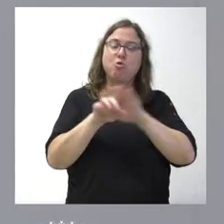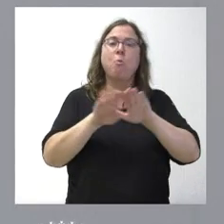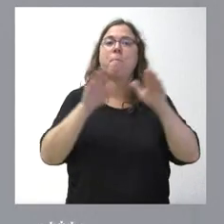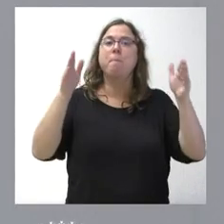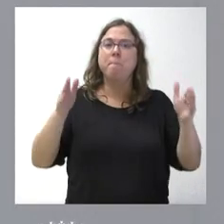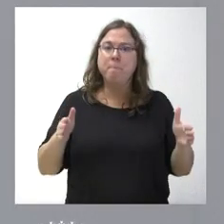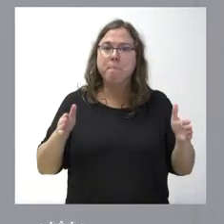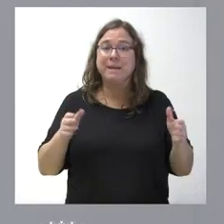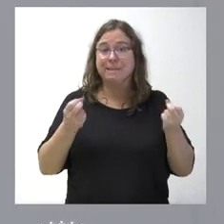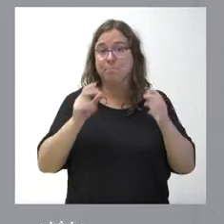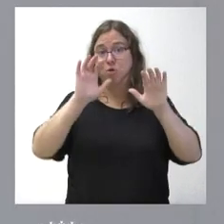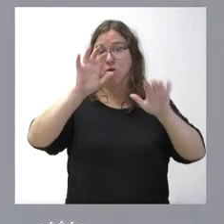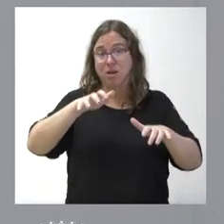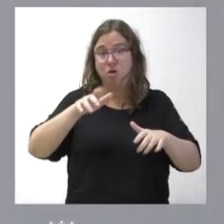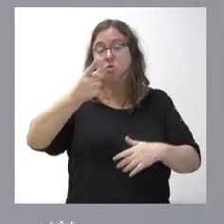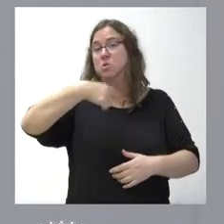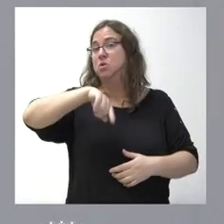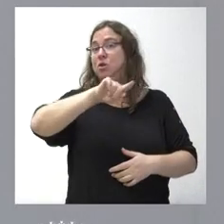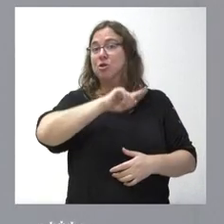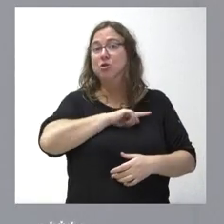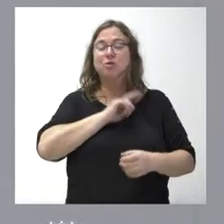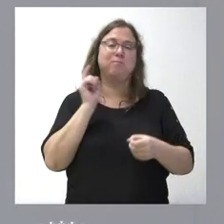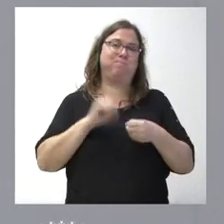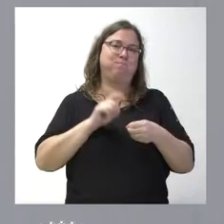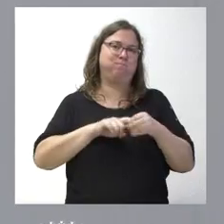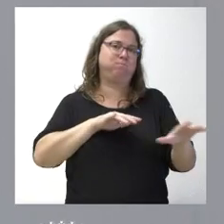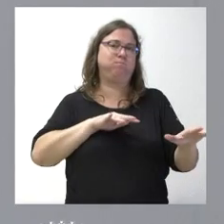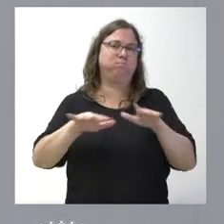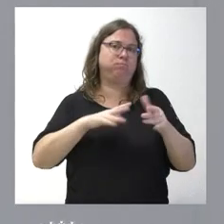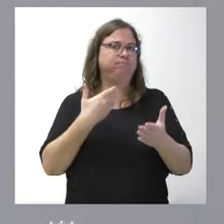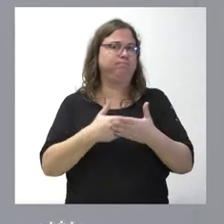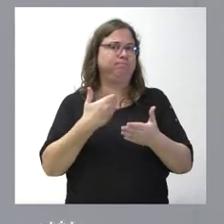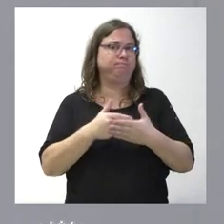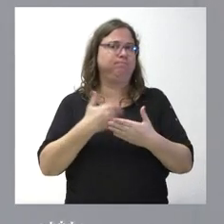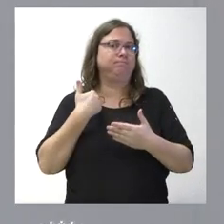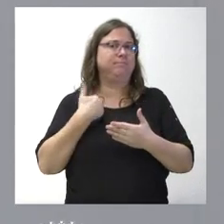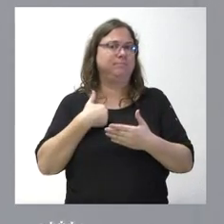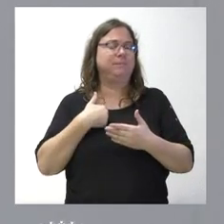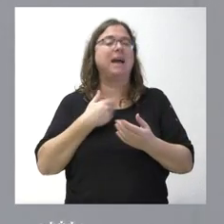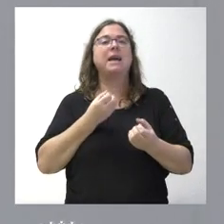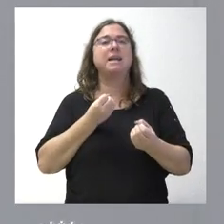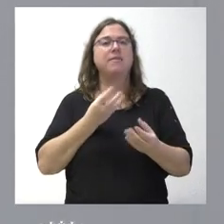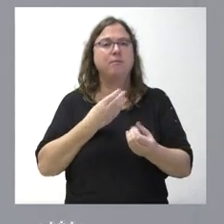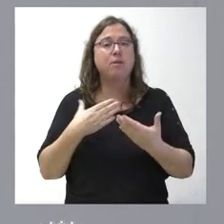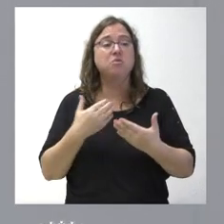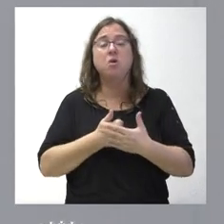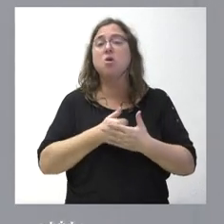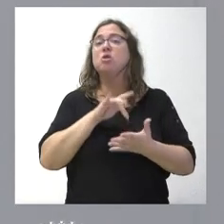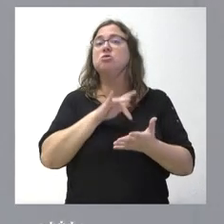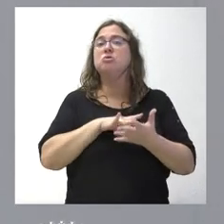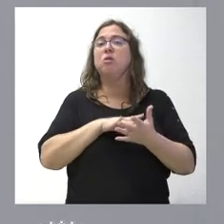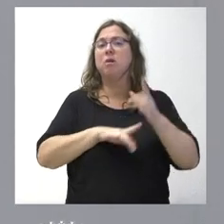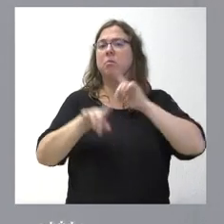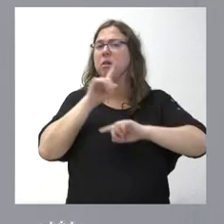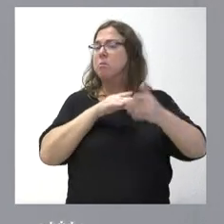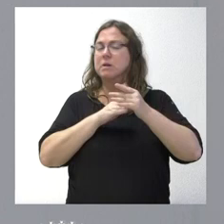por León en el que nosotros hemos participado activamente como demuestra toda esa información y nunca pusimos ningún inconveniente